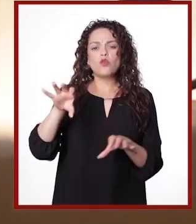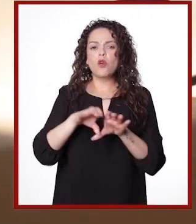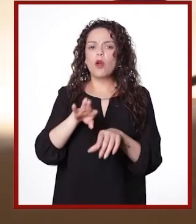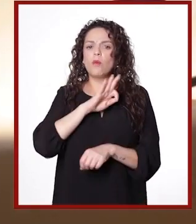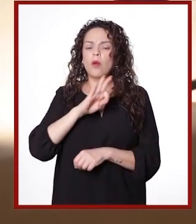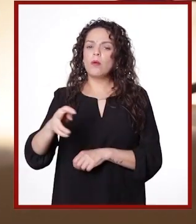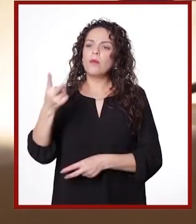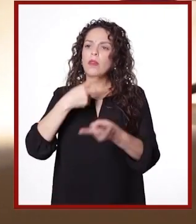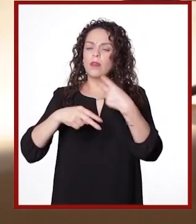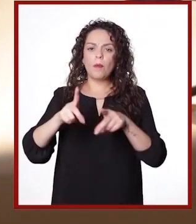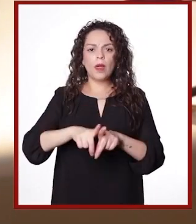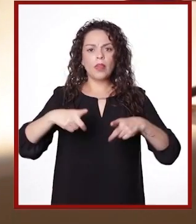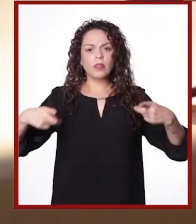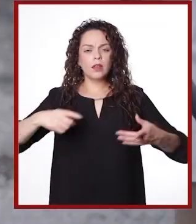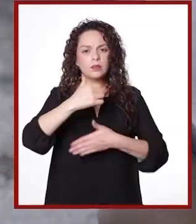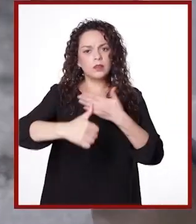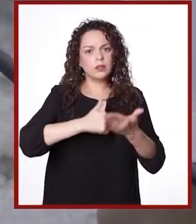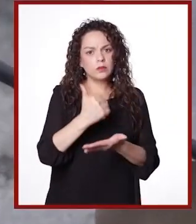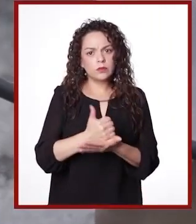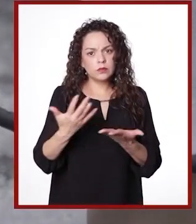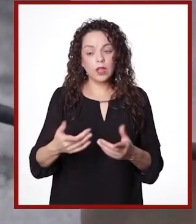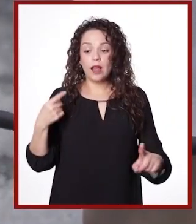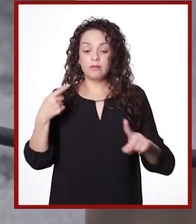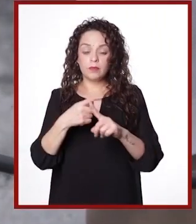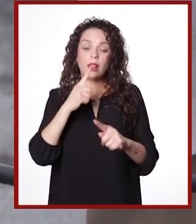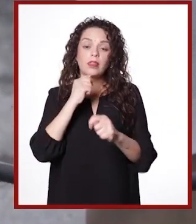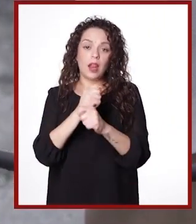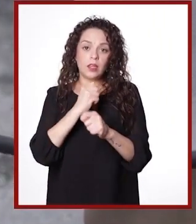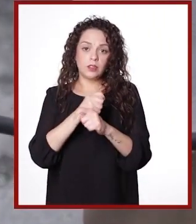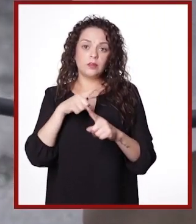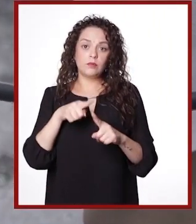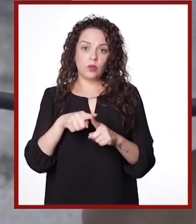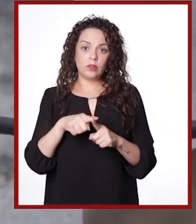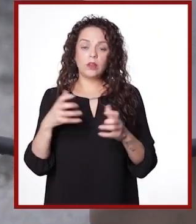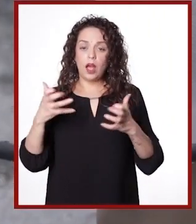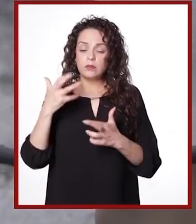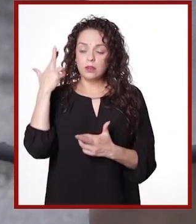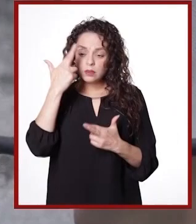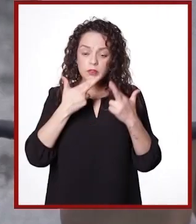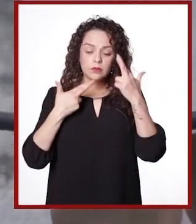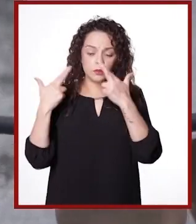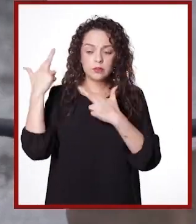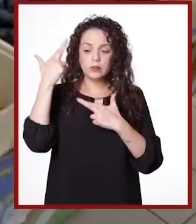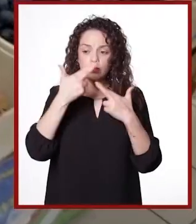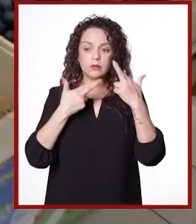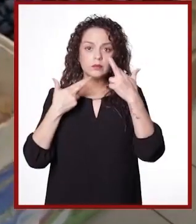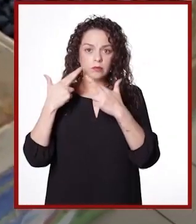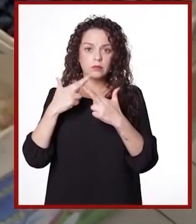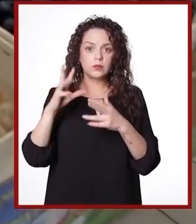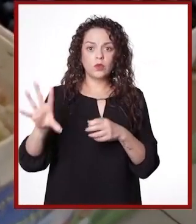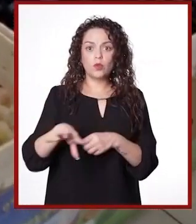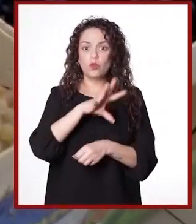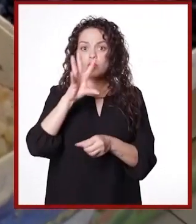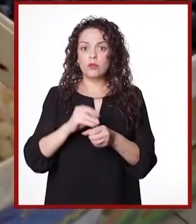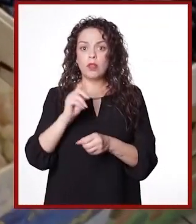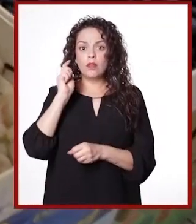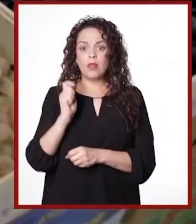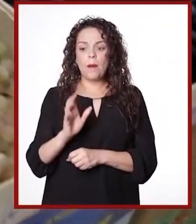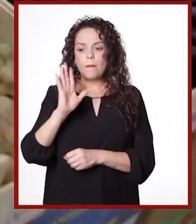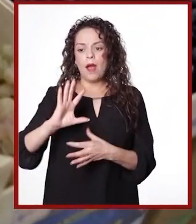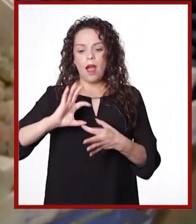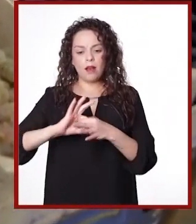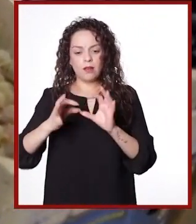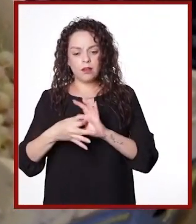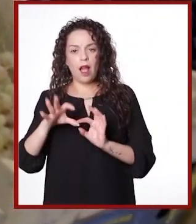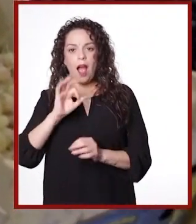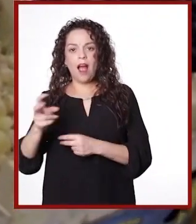urbano? Cuestiones de transporte, de cero emisiones, toda la cadena de suministro de la comida, de